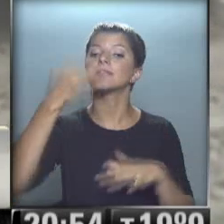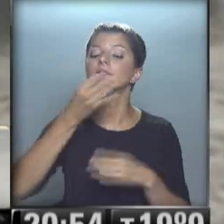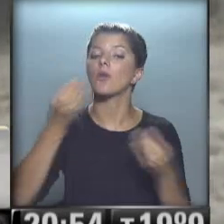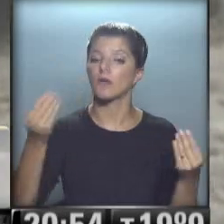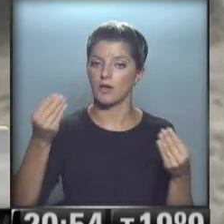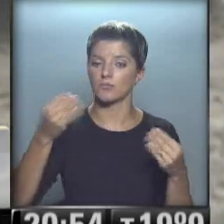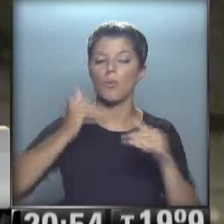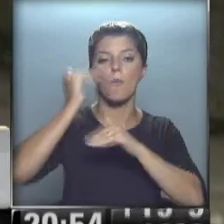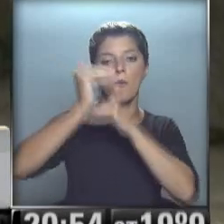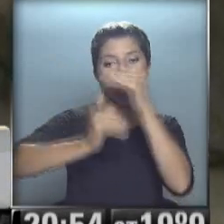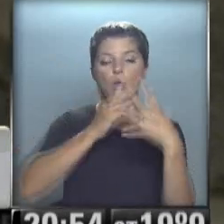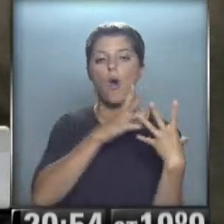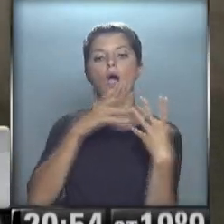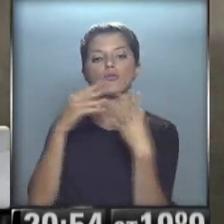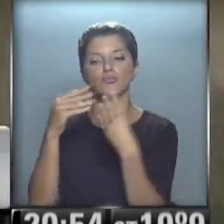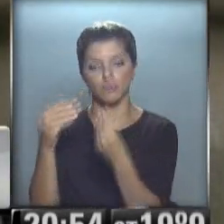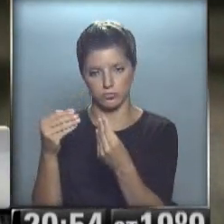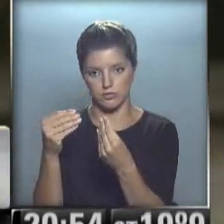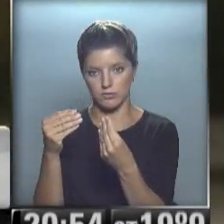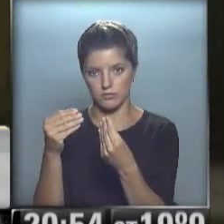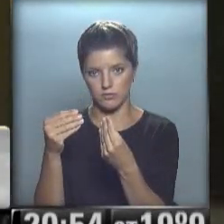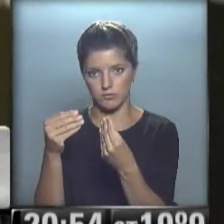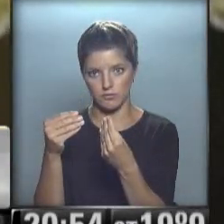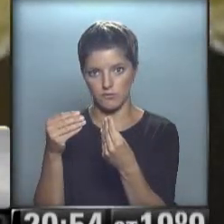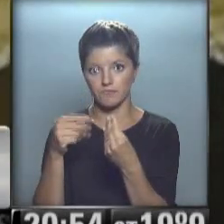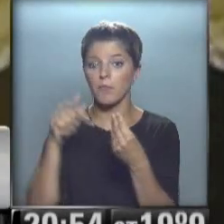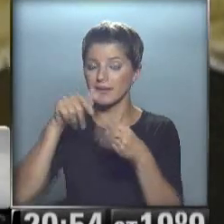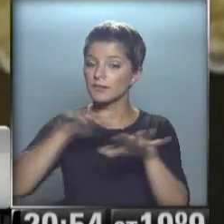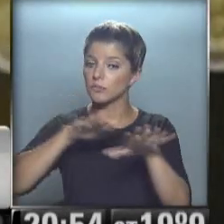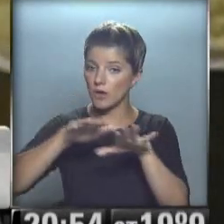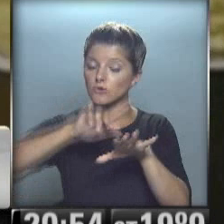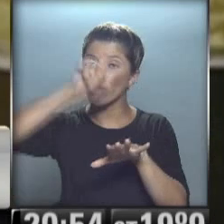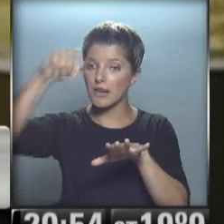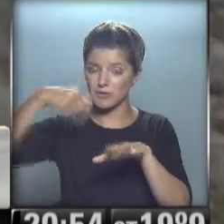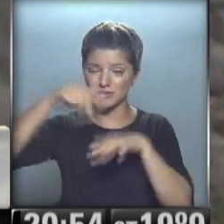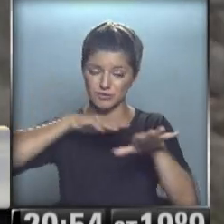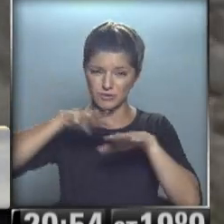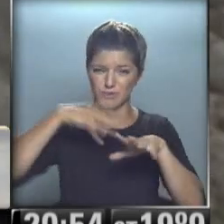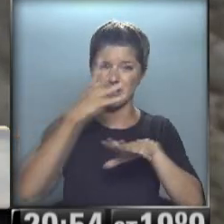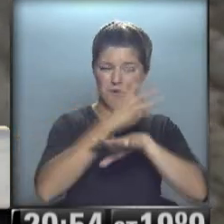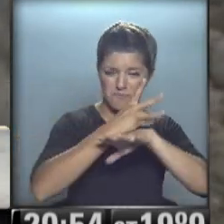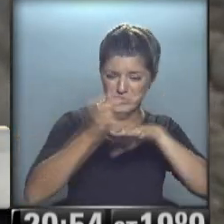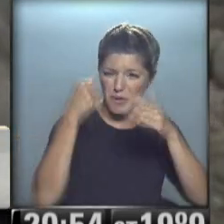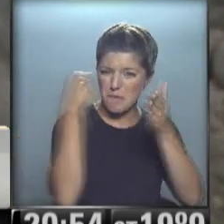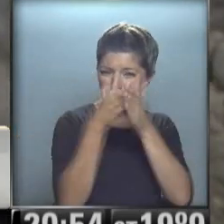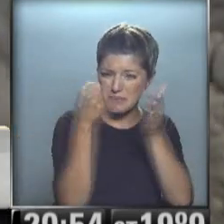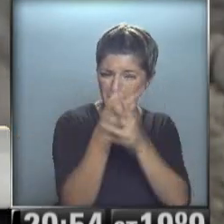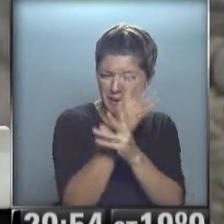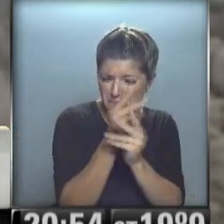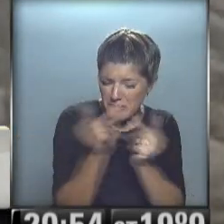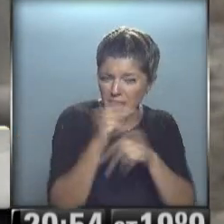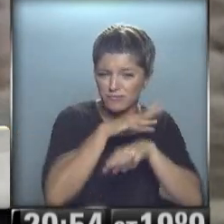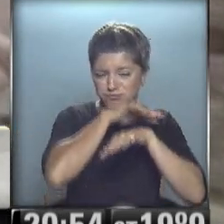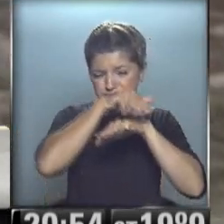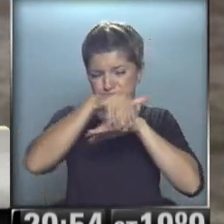amplio proceso de cooperación para las consecuencias que provoca este alud de barro y de piedras que afectó a